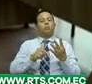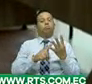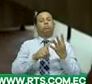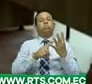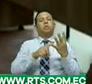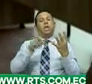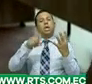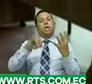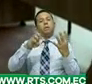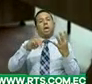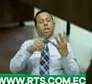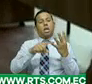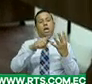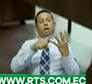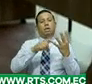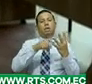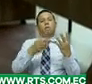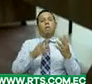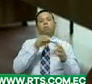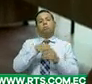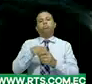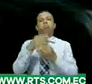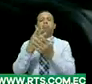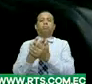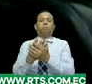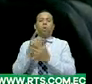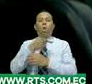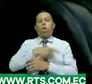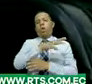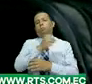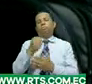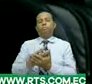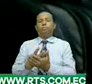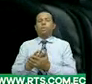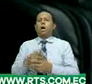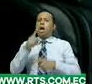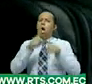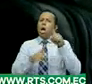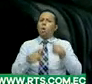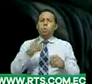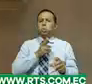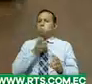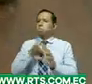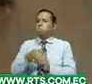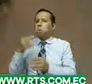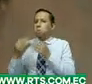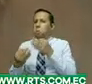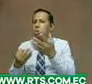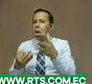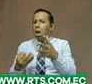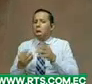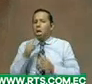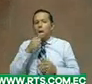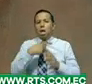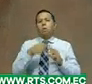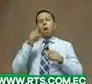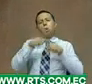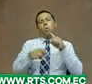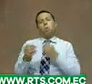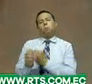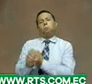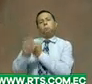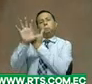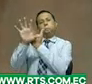Aunque los imputados no acudieron a la audiencia y algunos solo lo hicieron de forma telemática, tras 6 horas de diligencia, el juez Vladimir